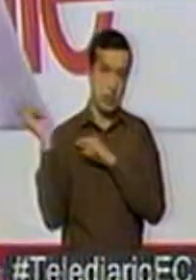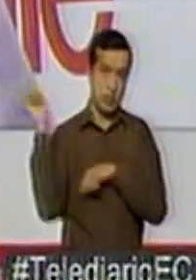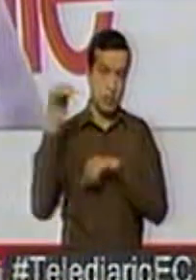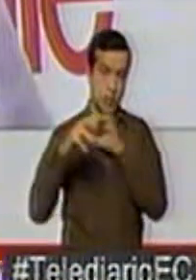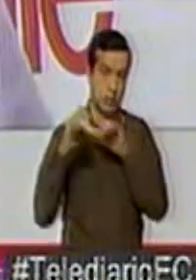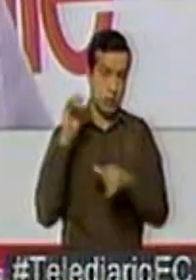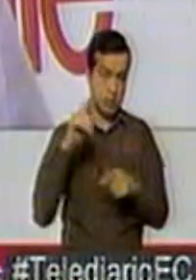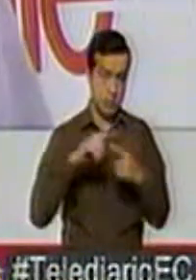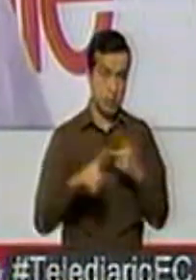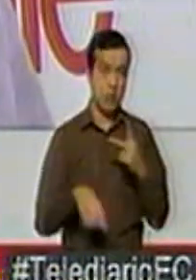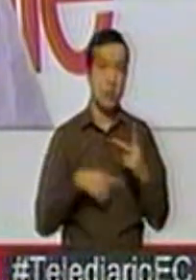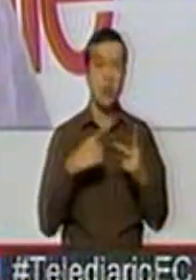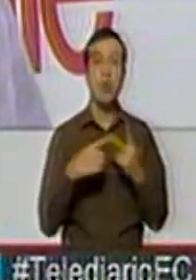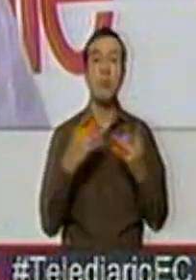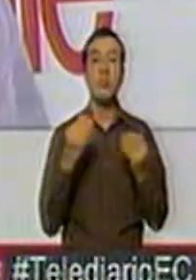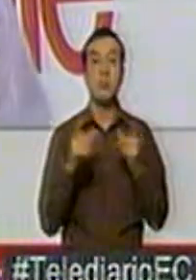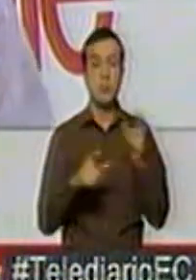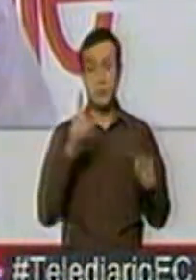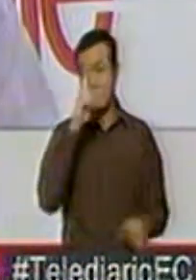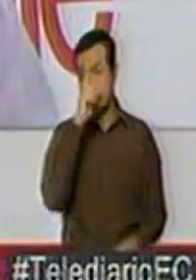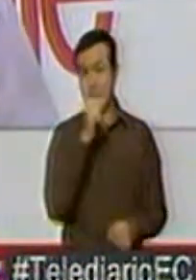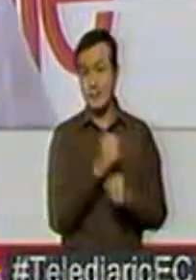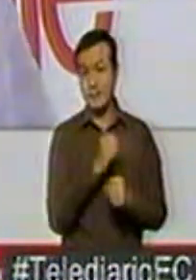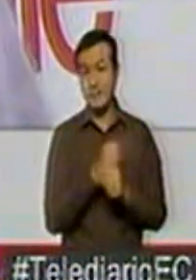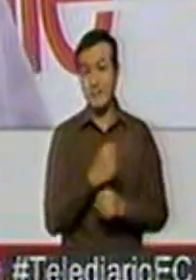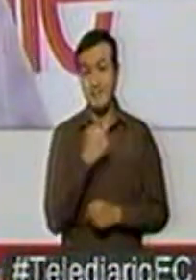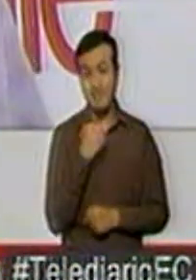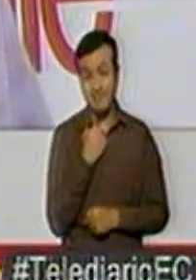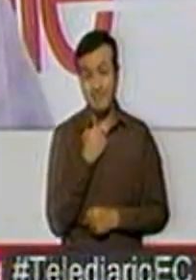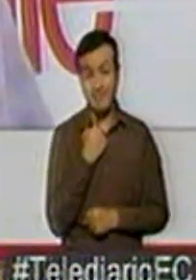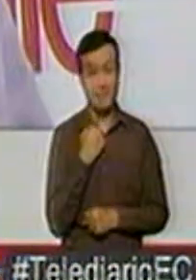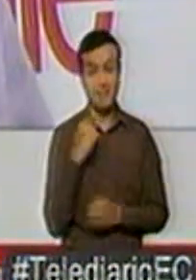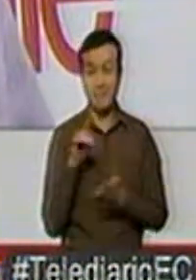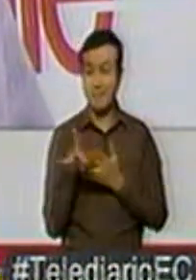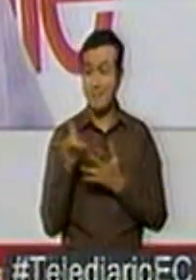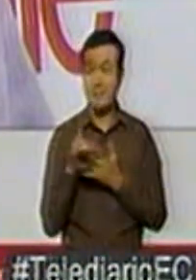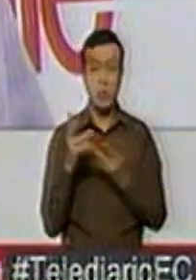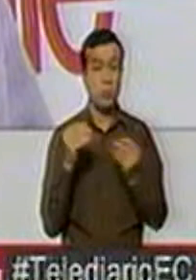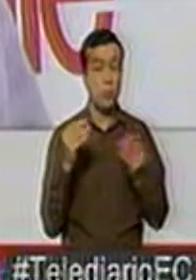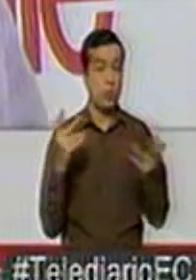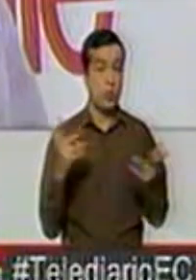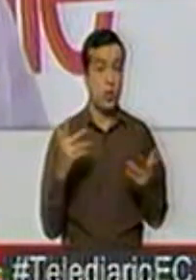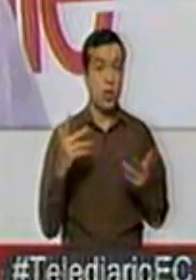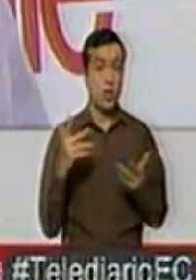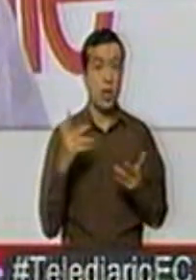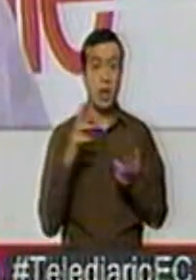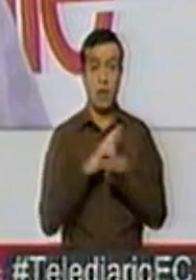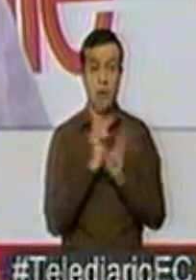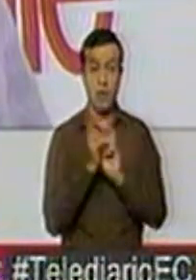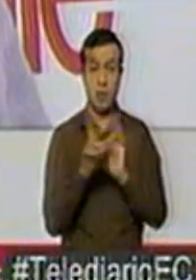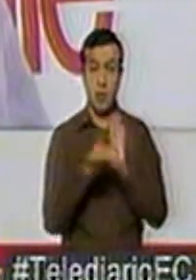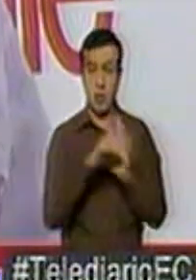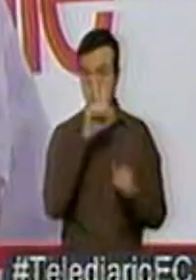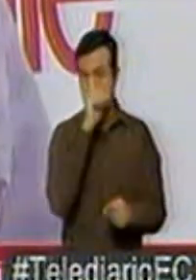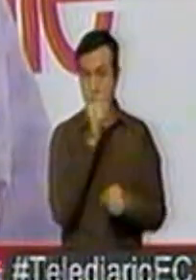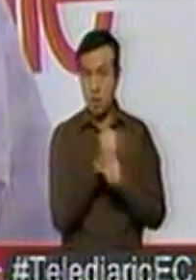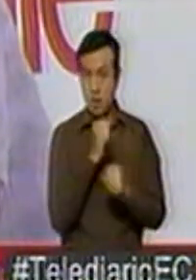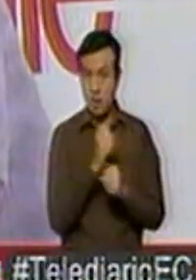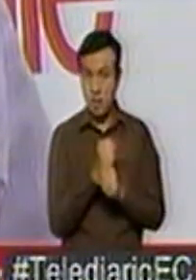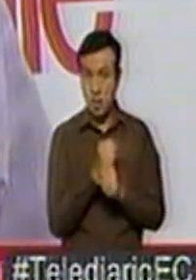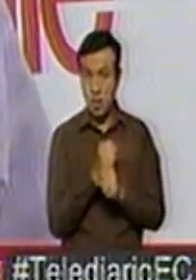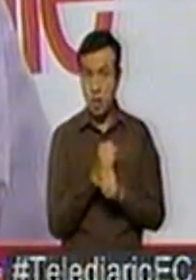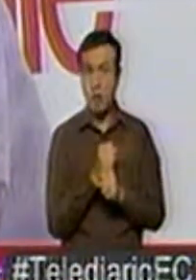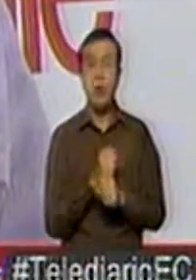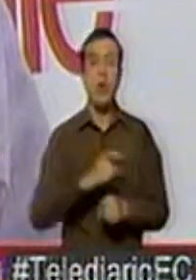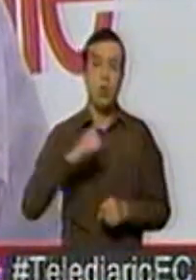también que mucha gente perdió su empleo pleno. No podemos retrasar más la reforma laboral. Tenemos que